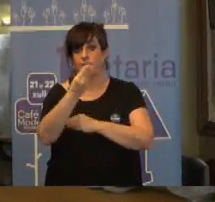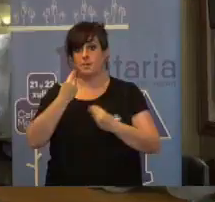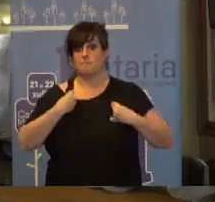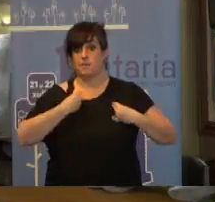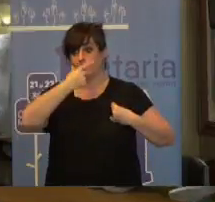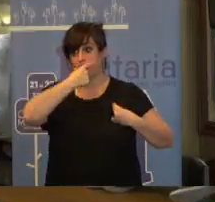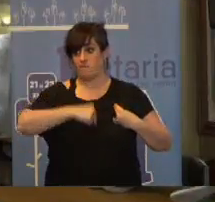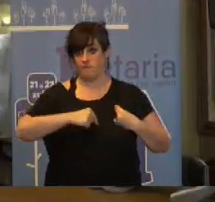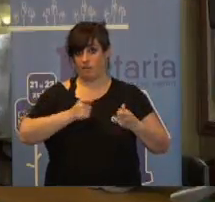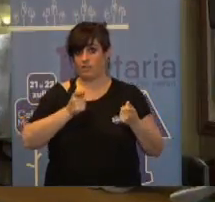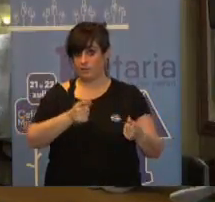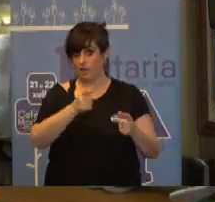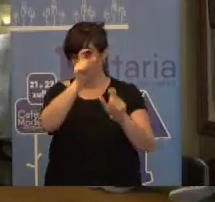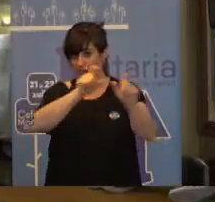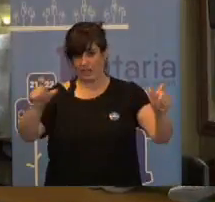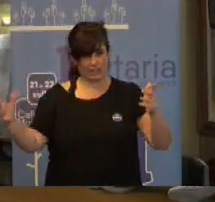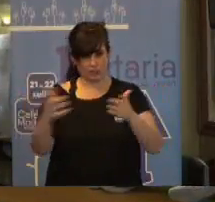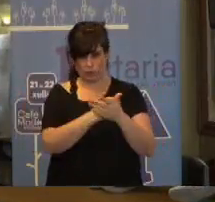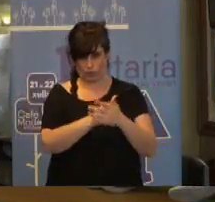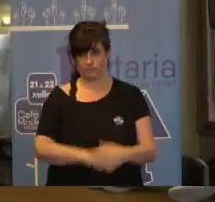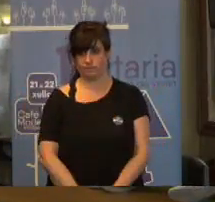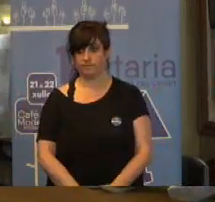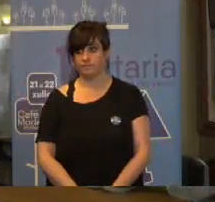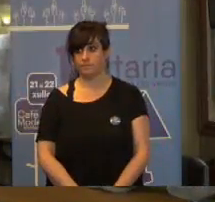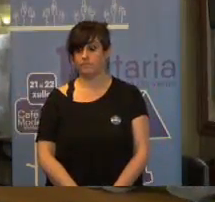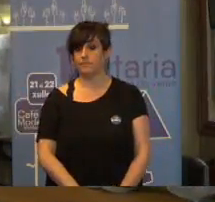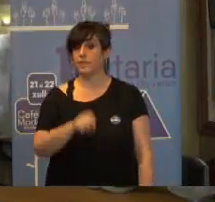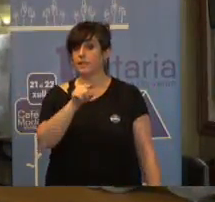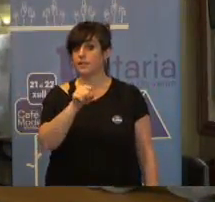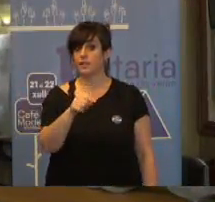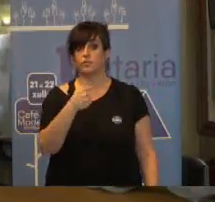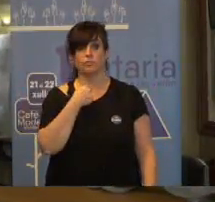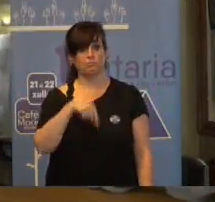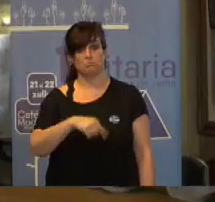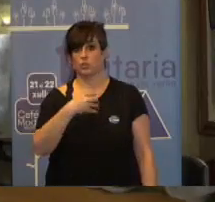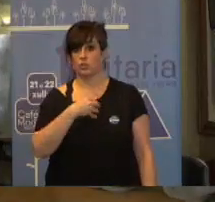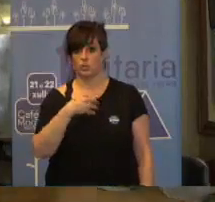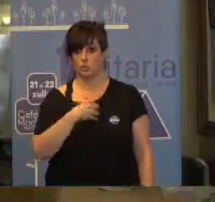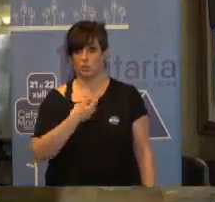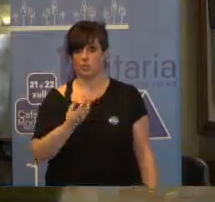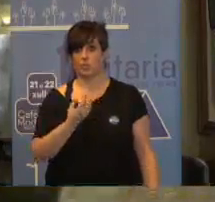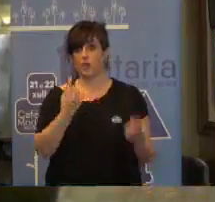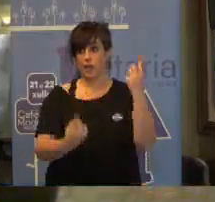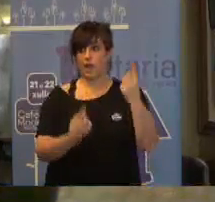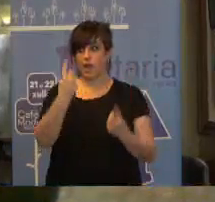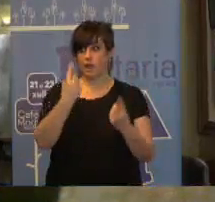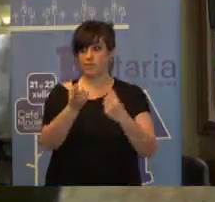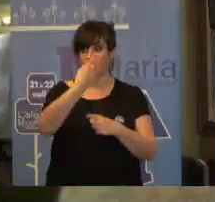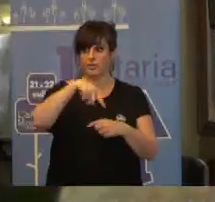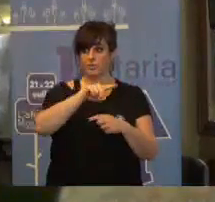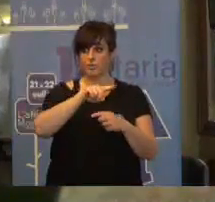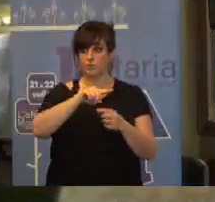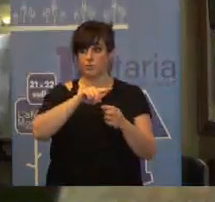a xente, a toda a xente. Eso non o podemos perder e ás veces nos pasa que nos quedamos no camiño